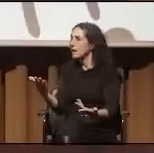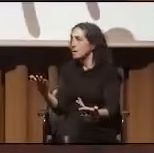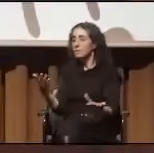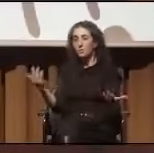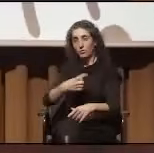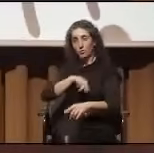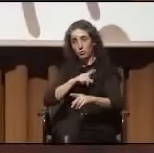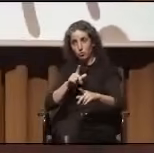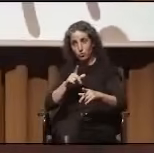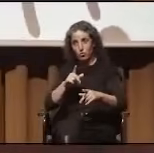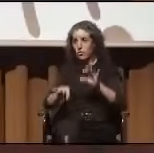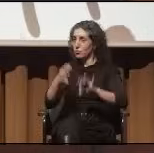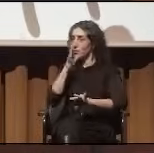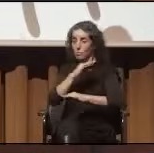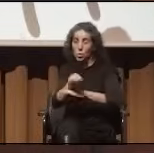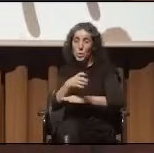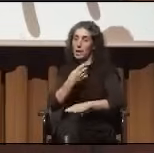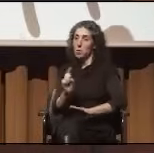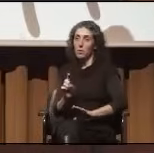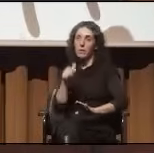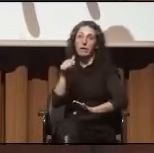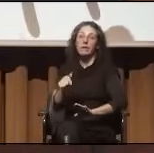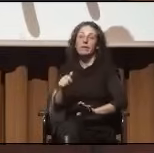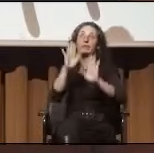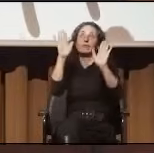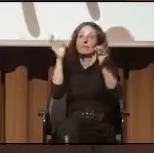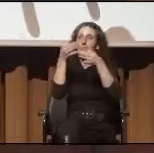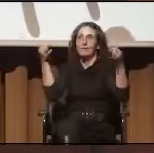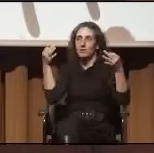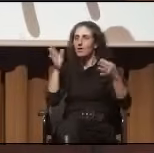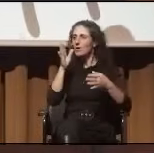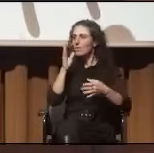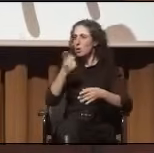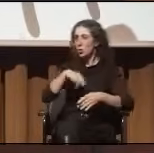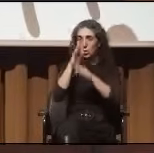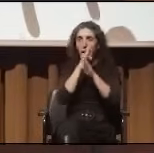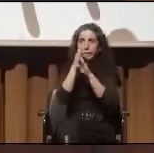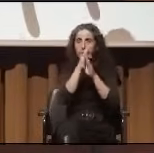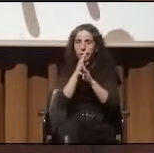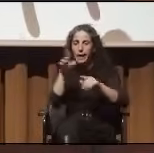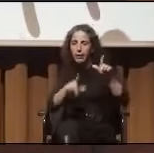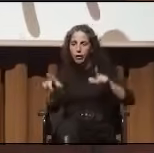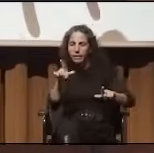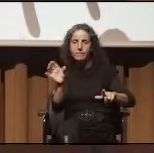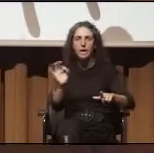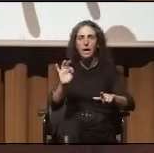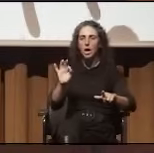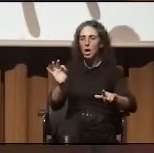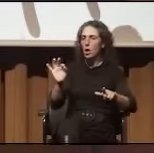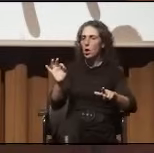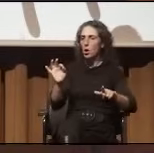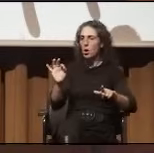en paliativos que no curamos a nadie. Esto es una bendición. Sí, porque no nos podemos esconder detrás de una radiografía, ni un TAC, ni resonancia